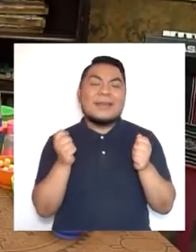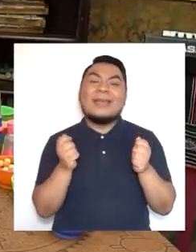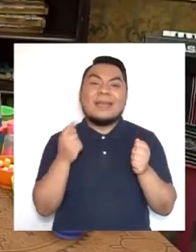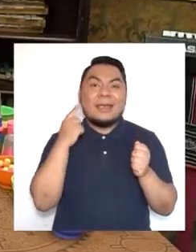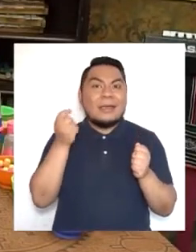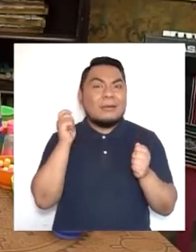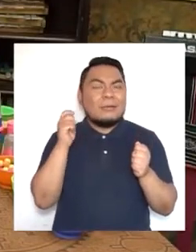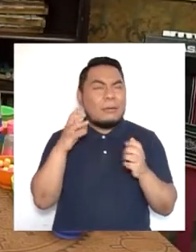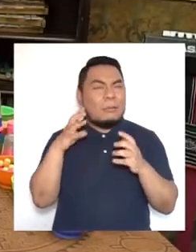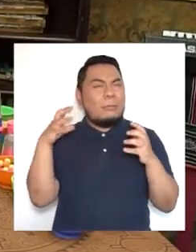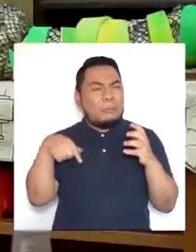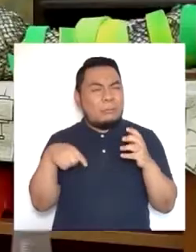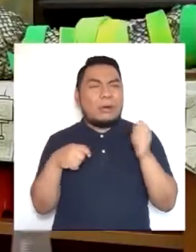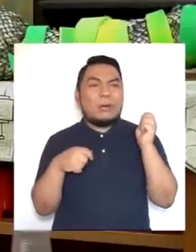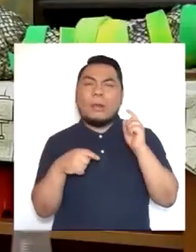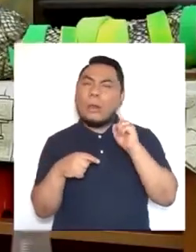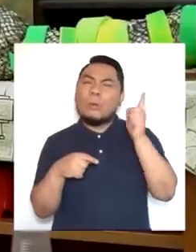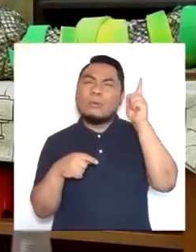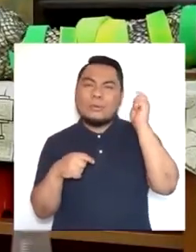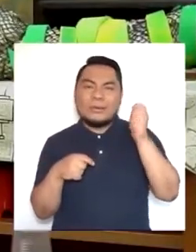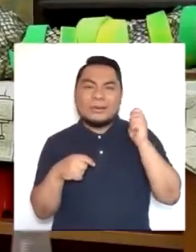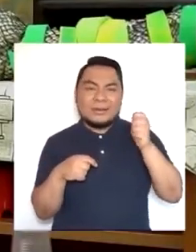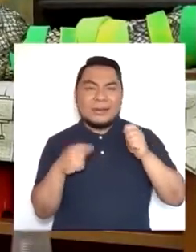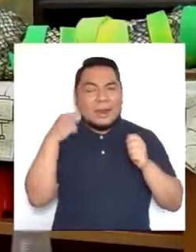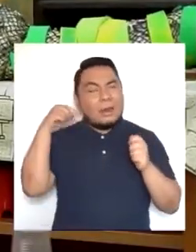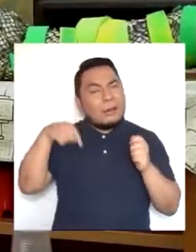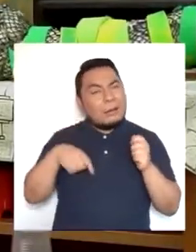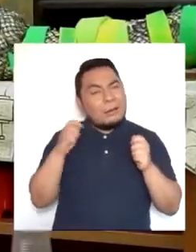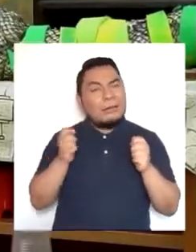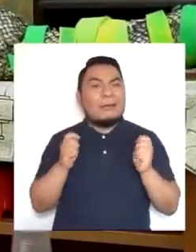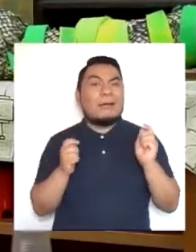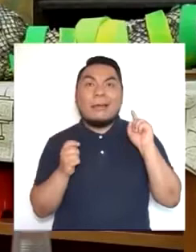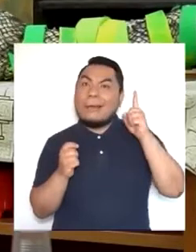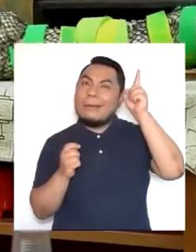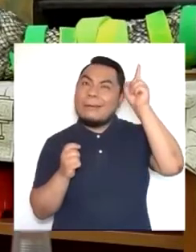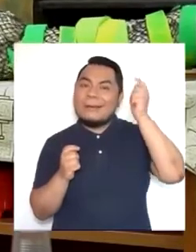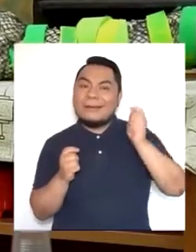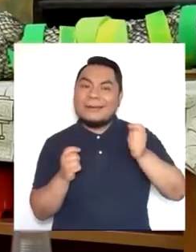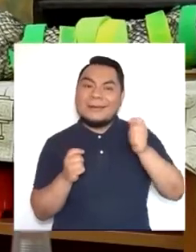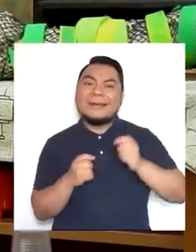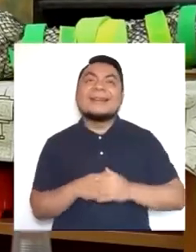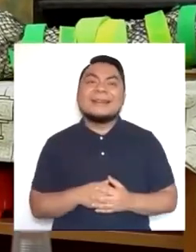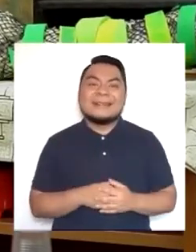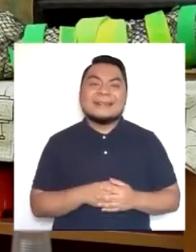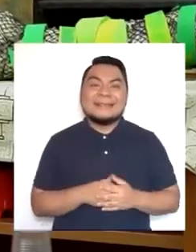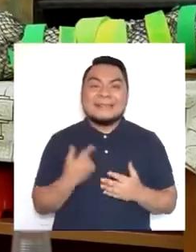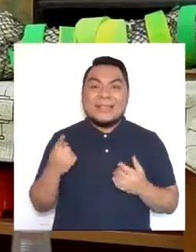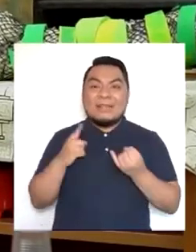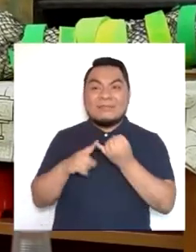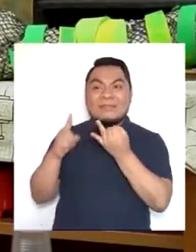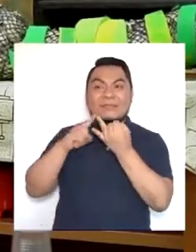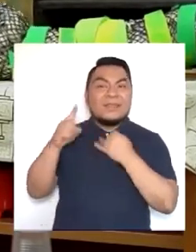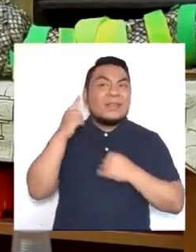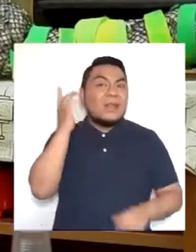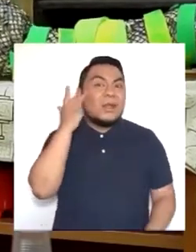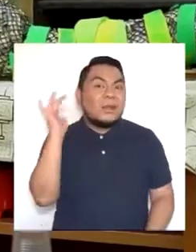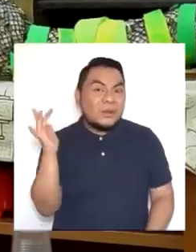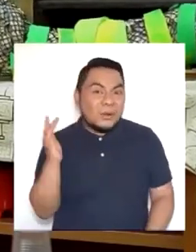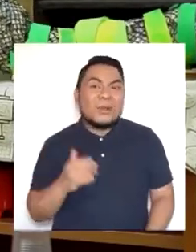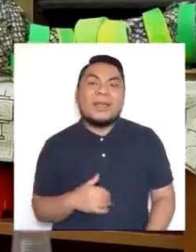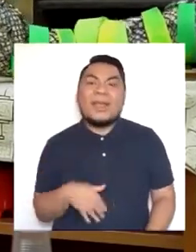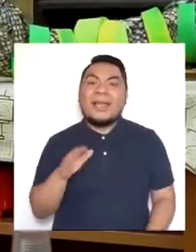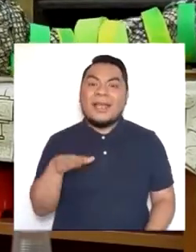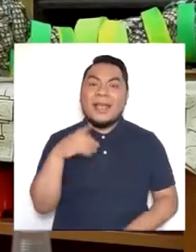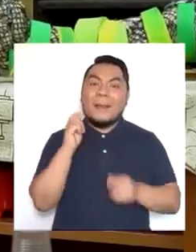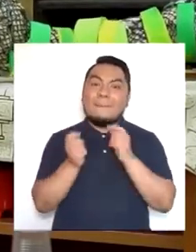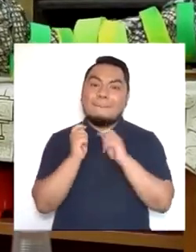¡Wow! Una suena grave y agudo. ¿Grave? ¡Uy! Todas suenan diferentes. Hay